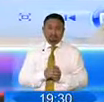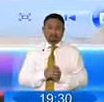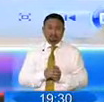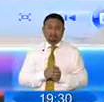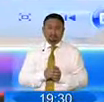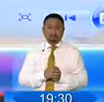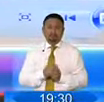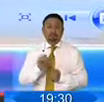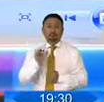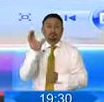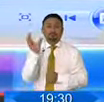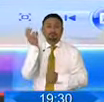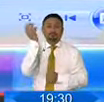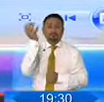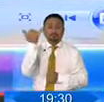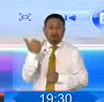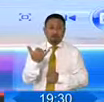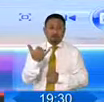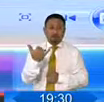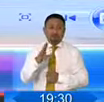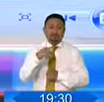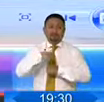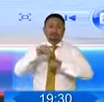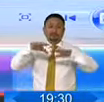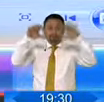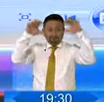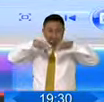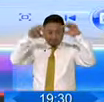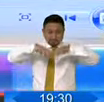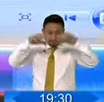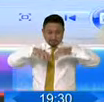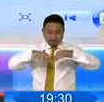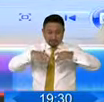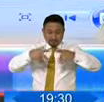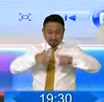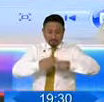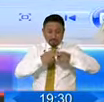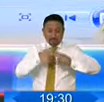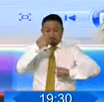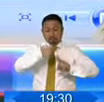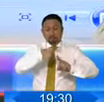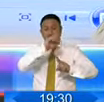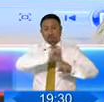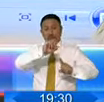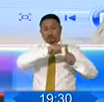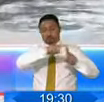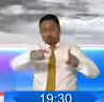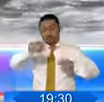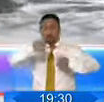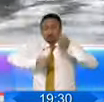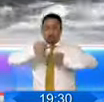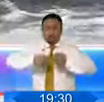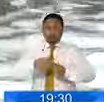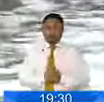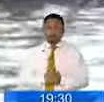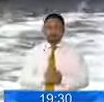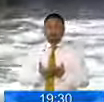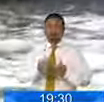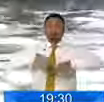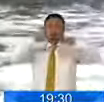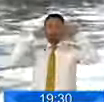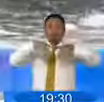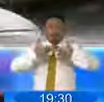periodo lluvioso, digámoslo así, que se le conoce aquí, o época lluviosa, será desde los meses de octubre hasta el mes de mayo. La lluvia y las bajas